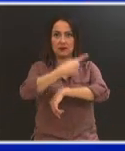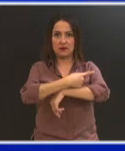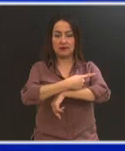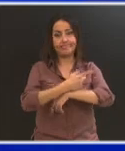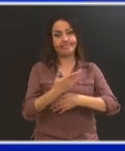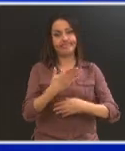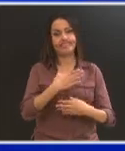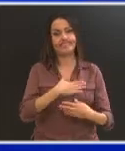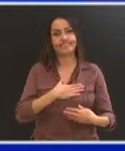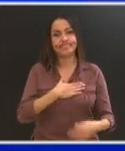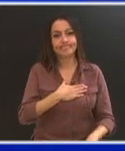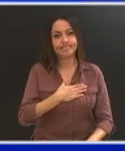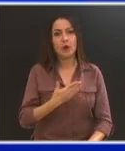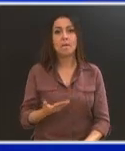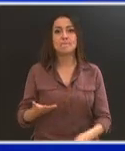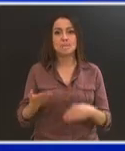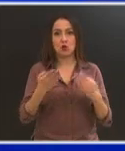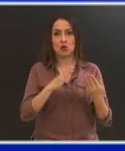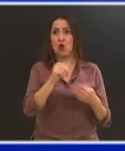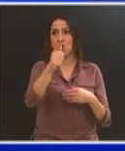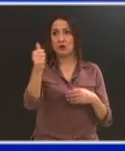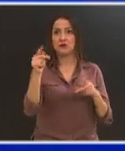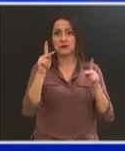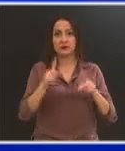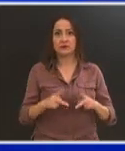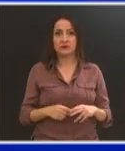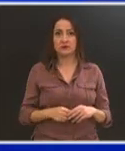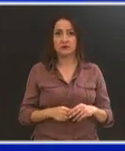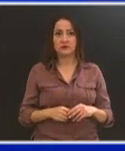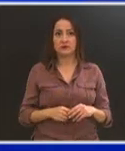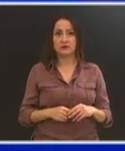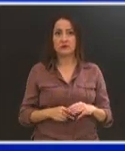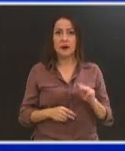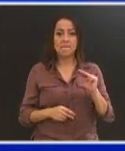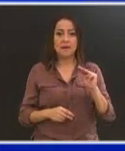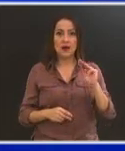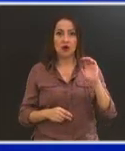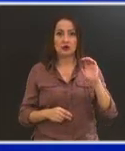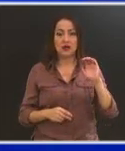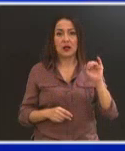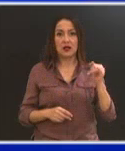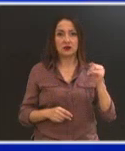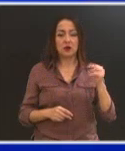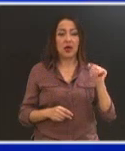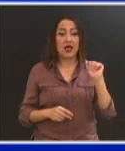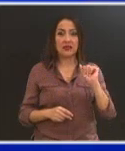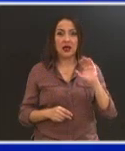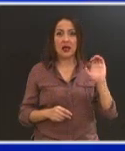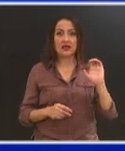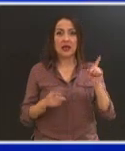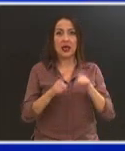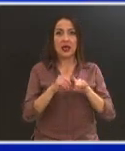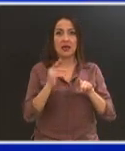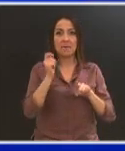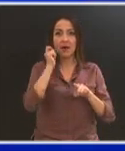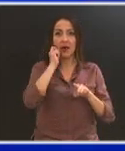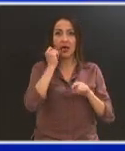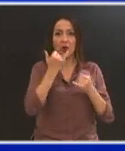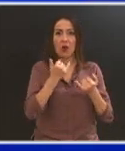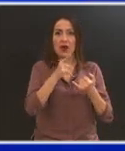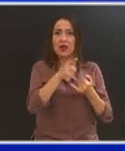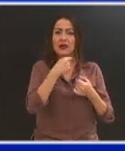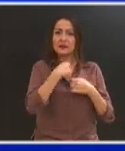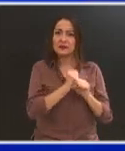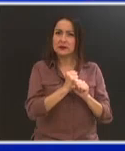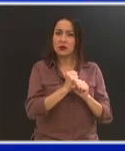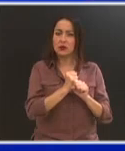pues lamentablemente también le quitaron la vida a otras personas, entre ellas María José Castro. Andrea Castro, su hermana, es quien está en estos momentos